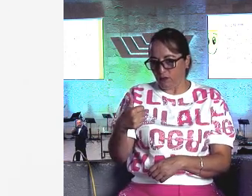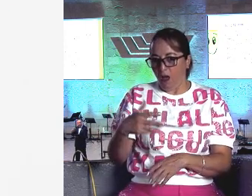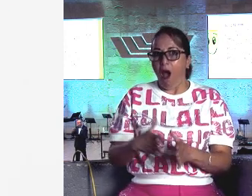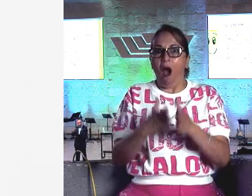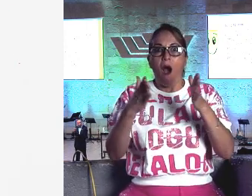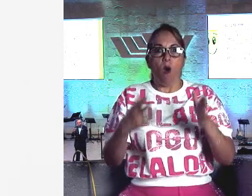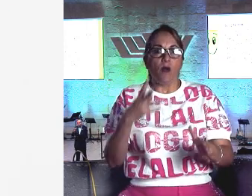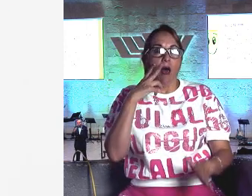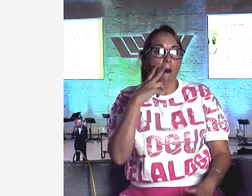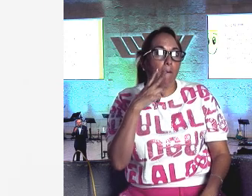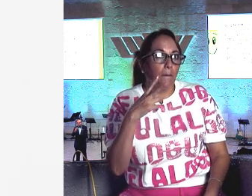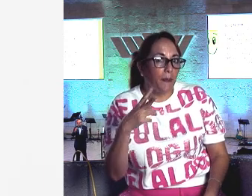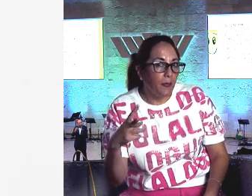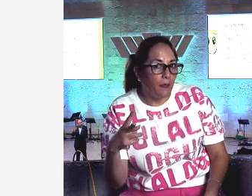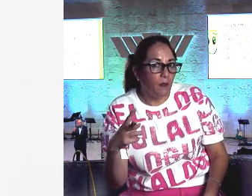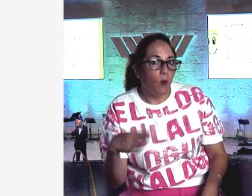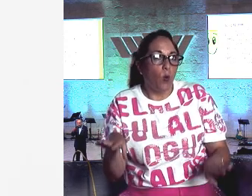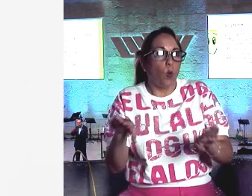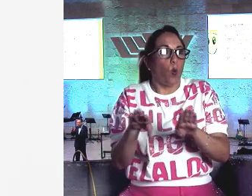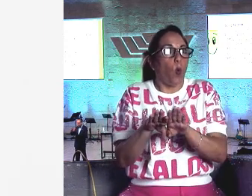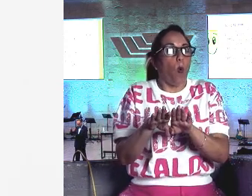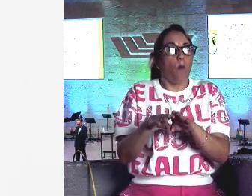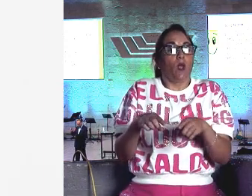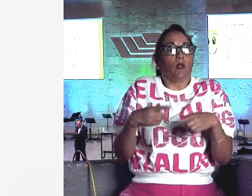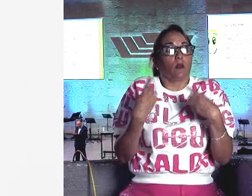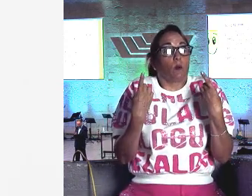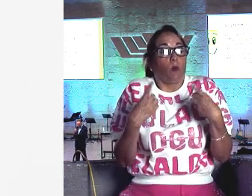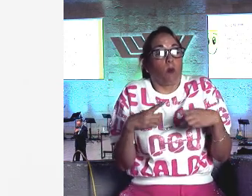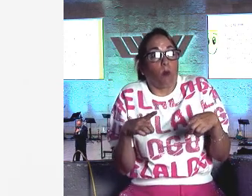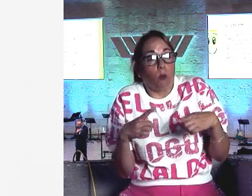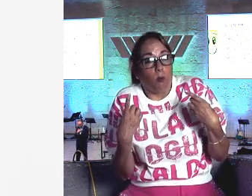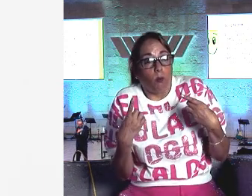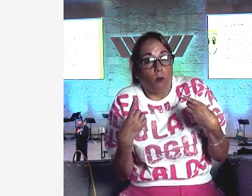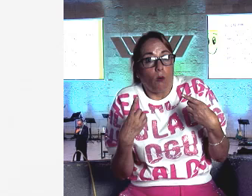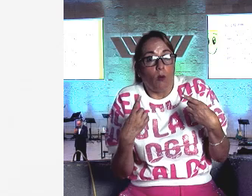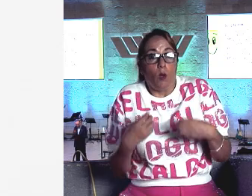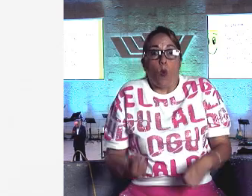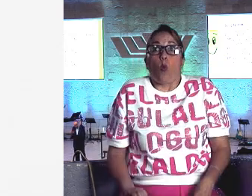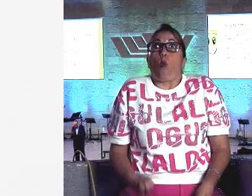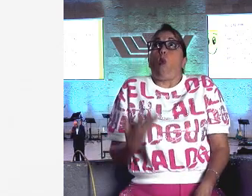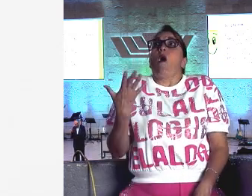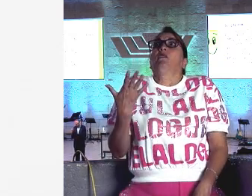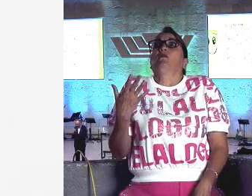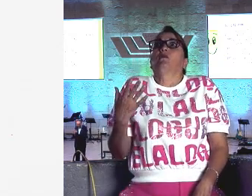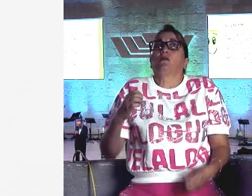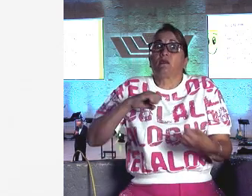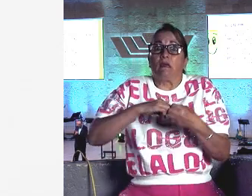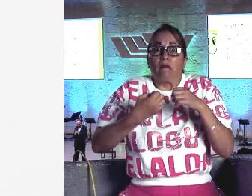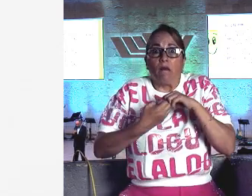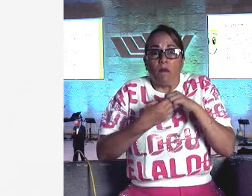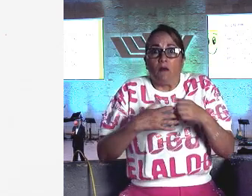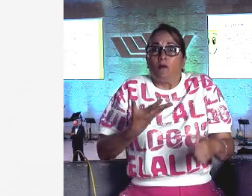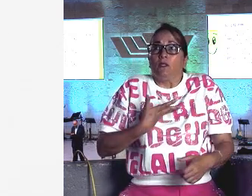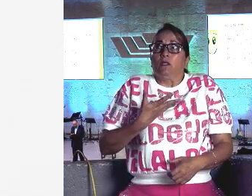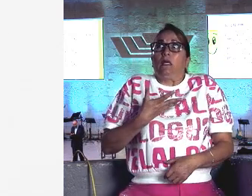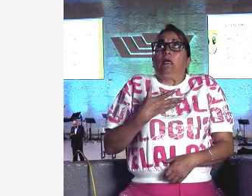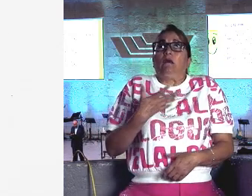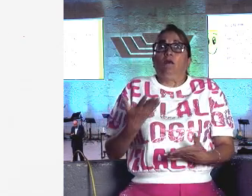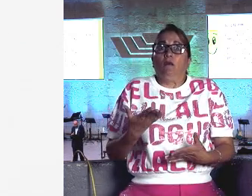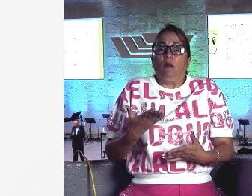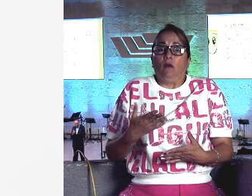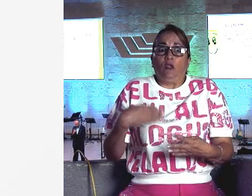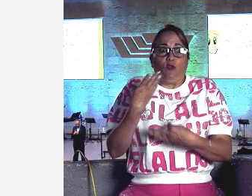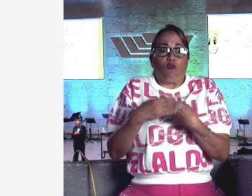cómo David asocia el dolor, las dificultades y el pecado? Mira cuántos enemigos tengo y de qué manera despiadada me